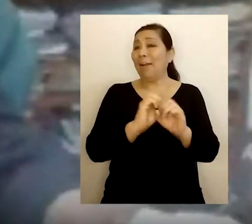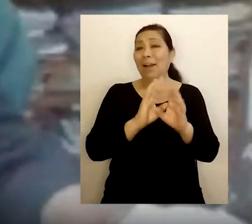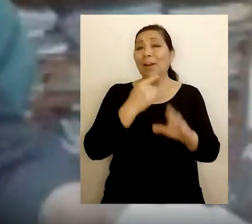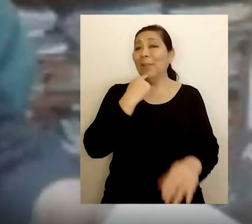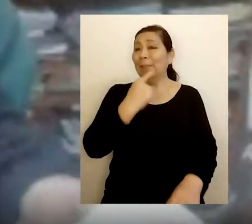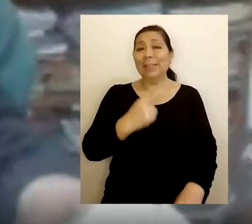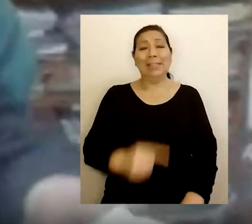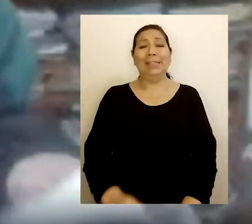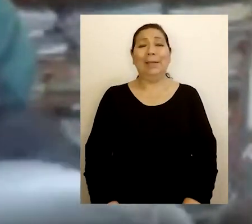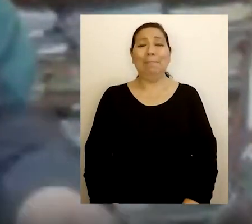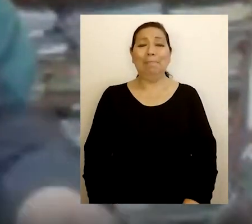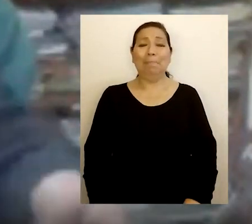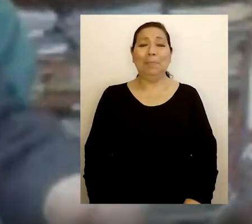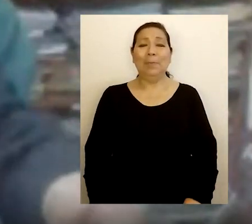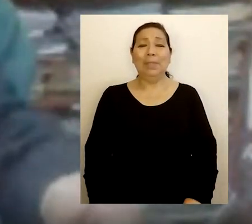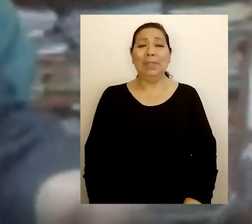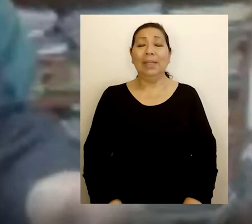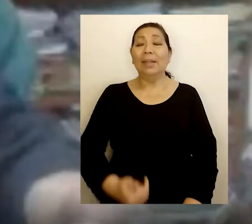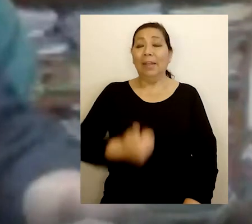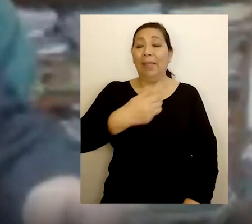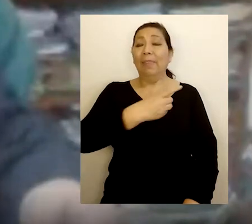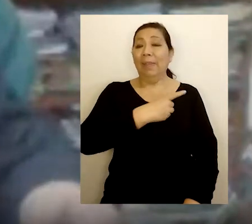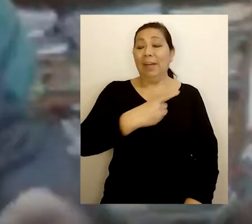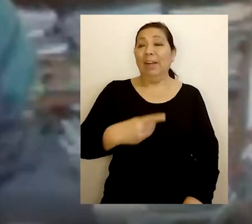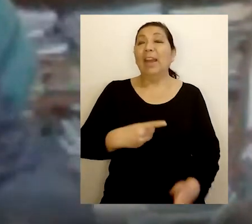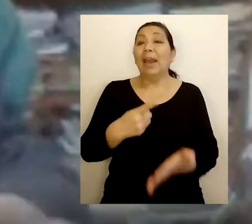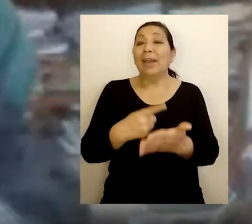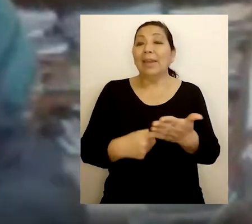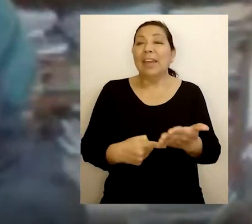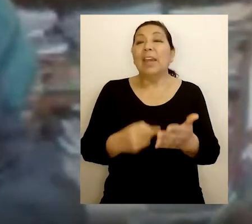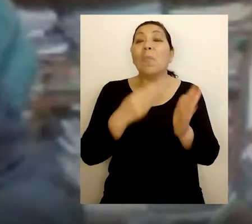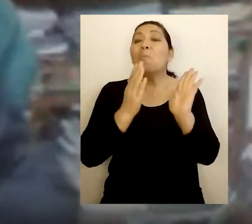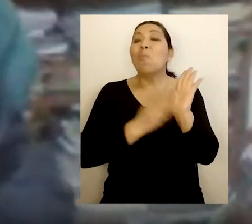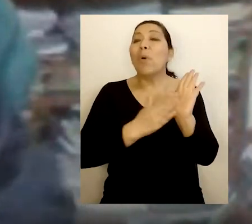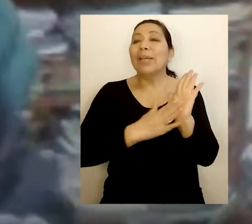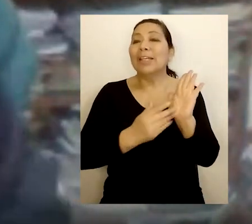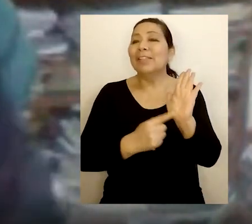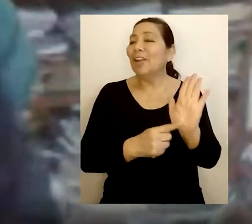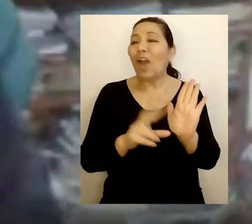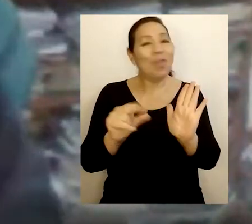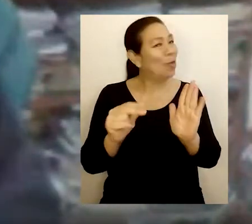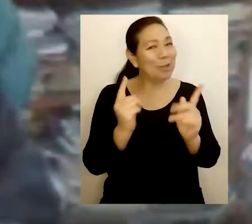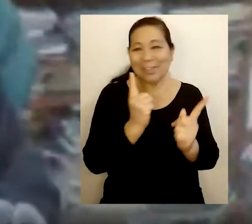dice la directora de debates que deja constancia que